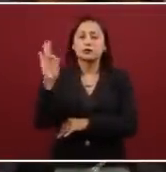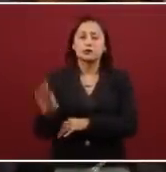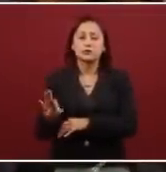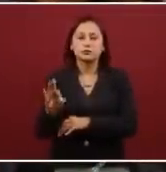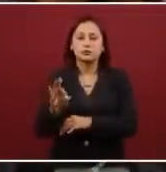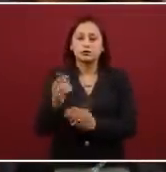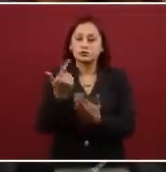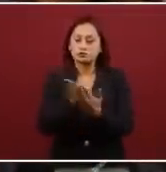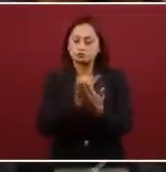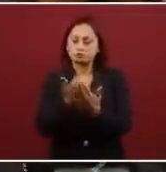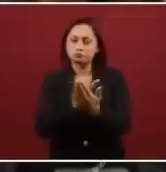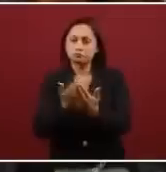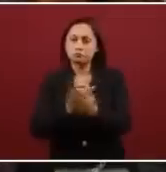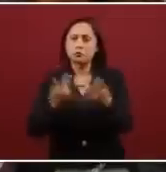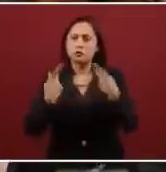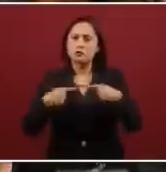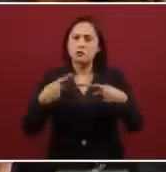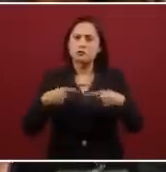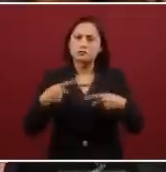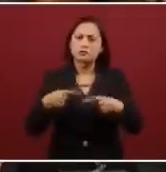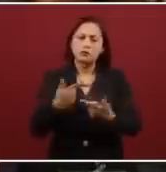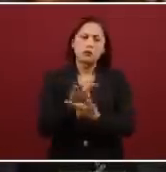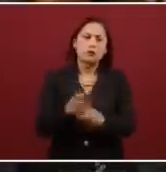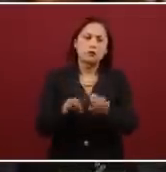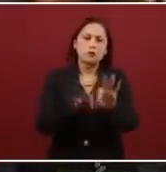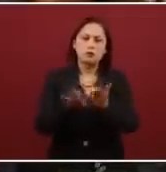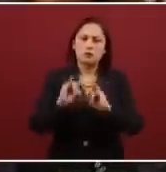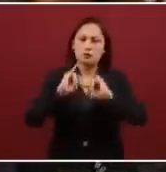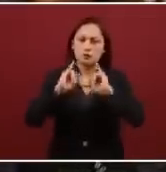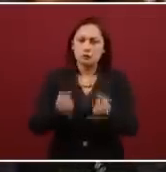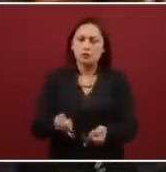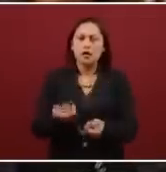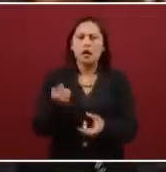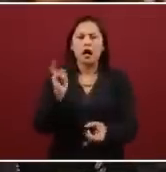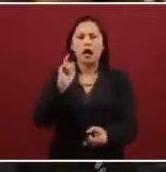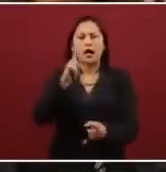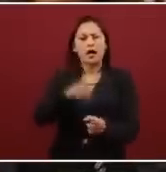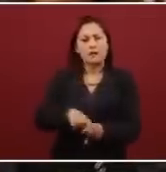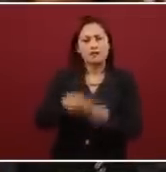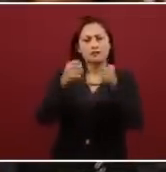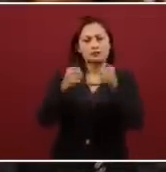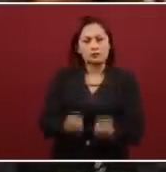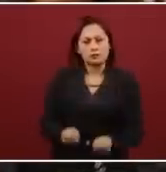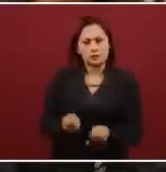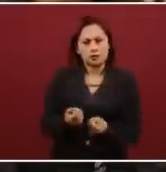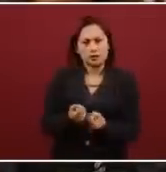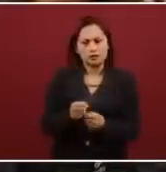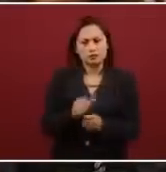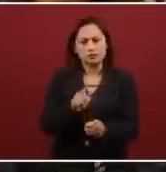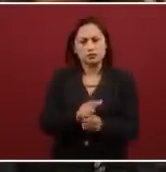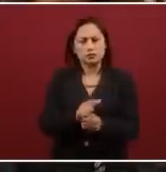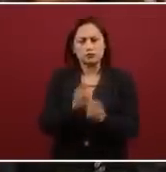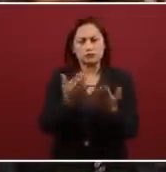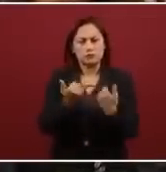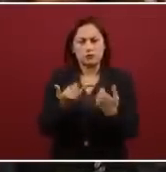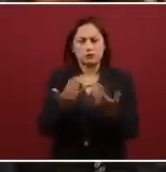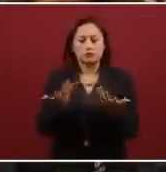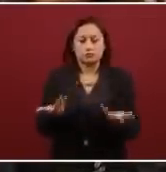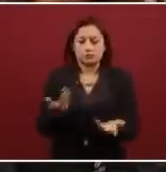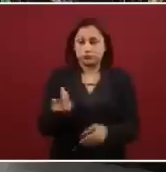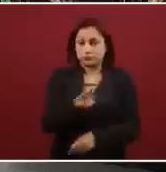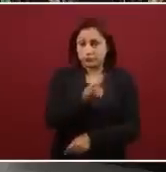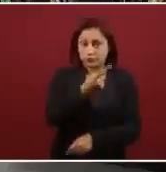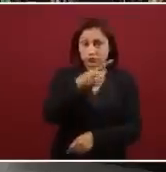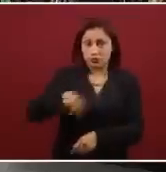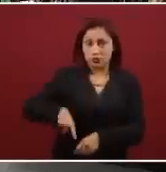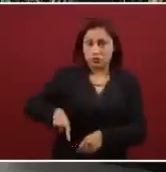freelancers y bueno, personas que no están dentro de la seguridad social. Entonces, saber si va a poner atención el gobierno en estos casos.